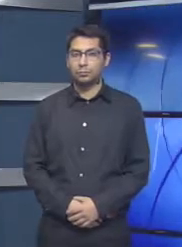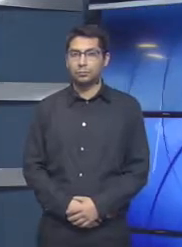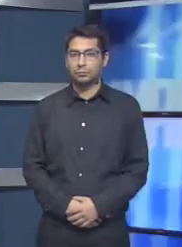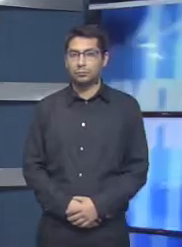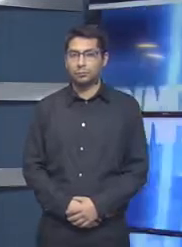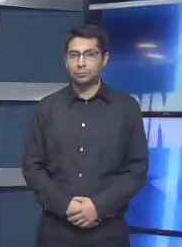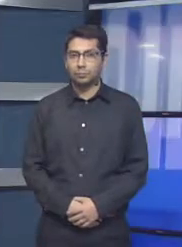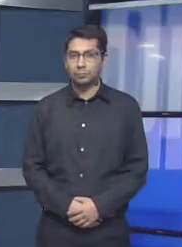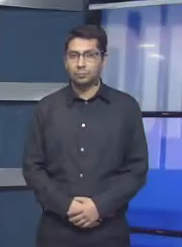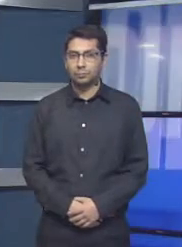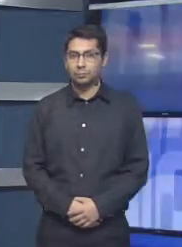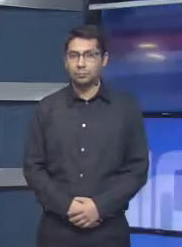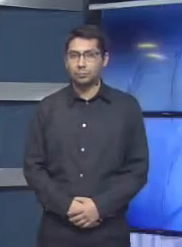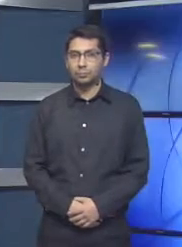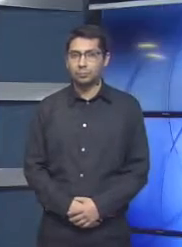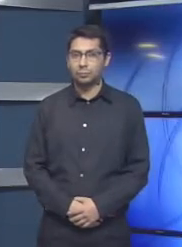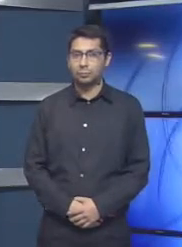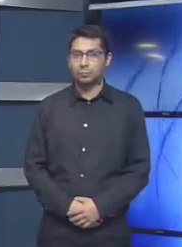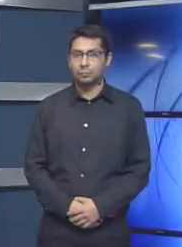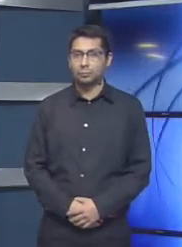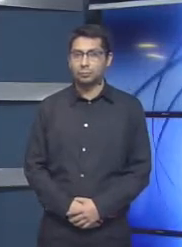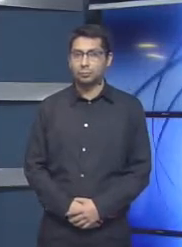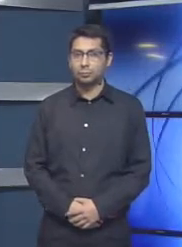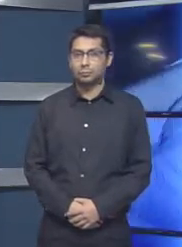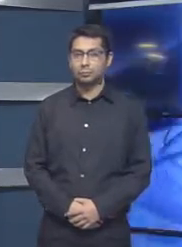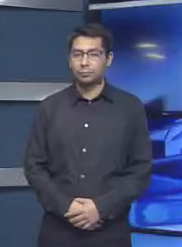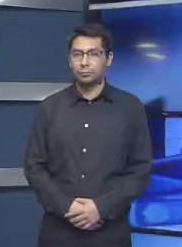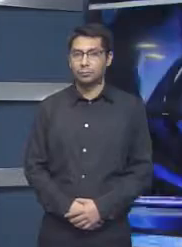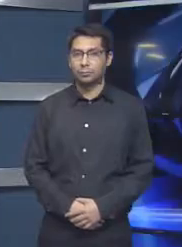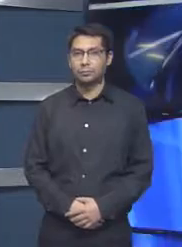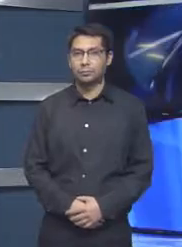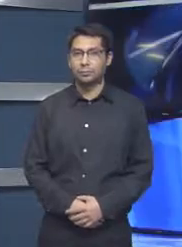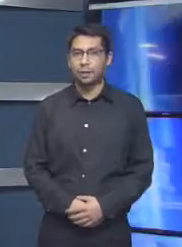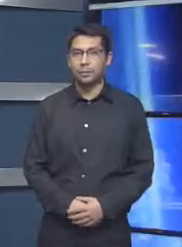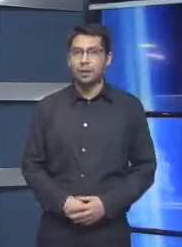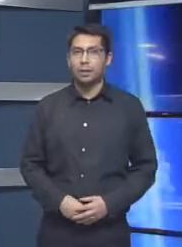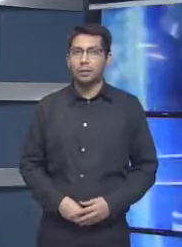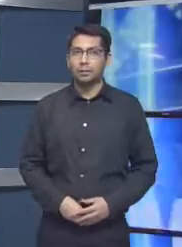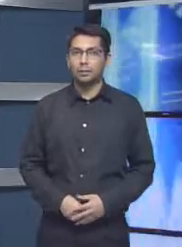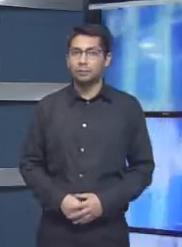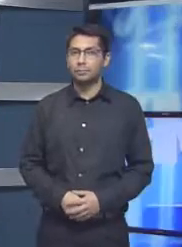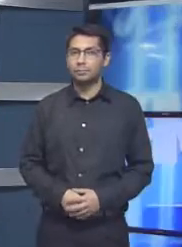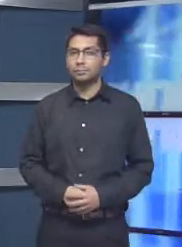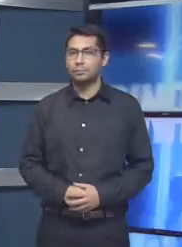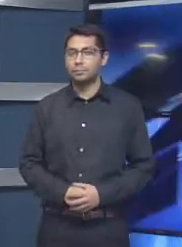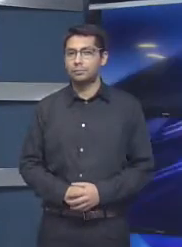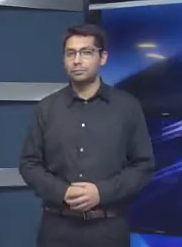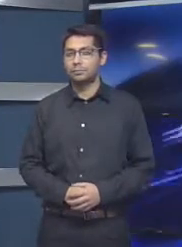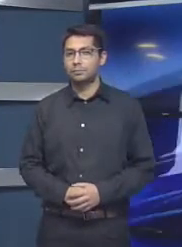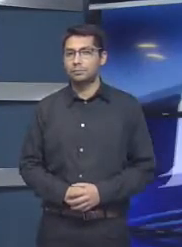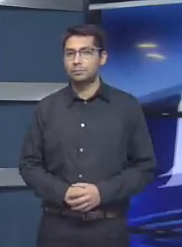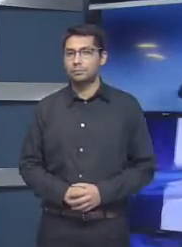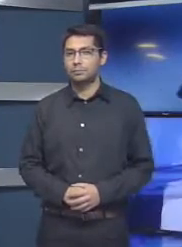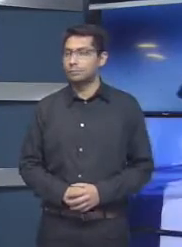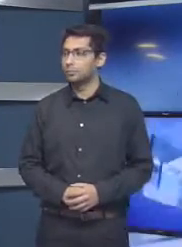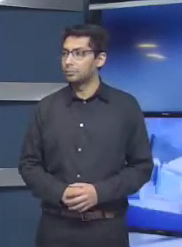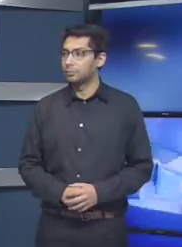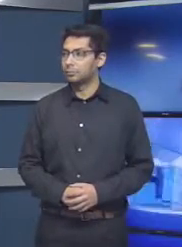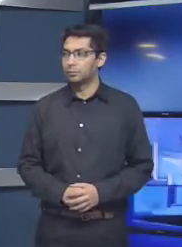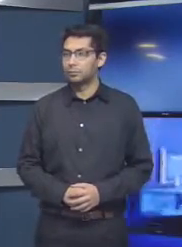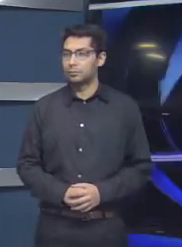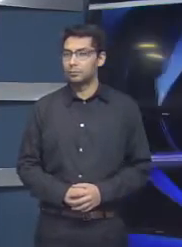crédito para las compras importantes. Uh-huh. Bien. Así sí,